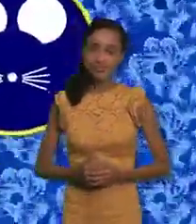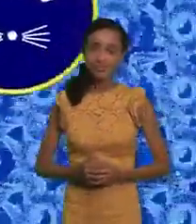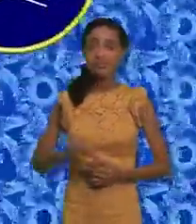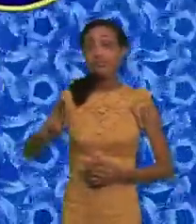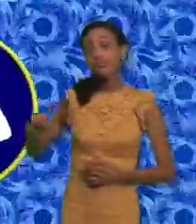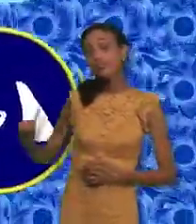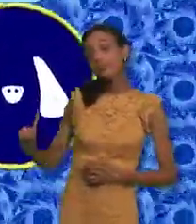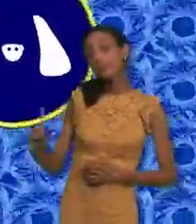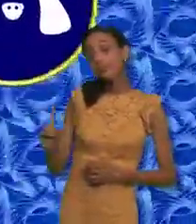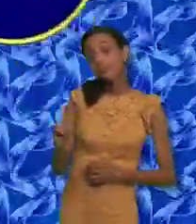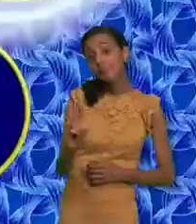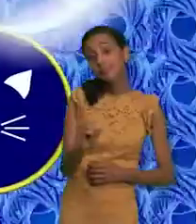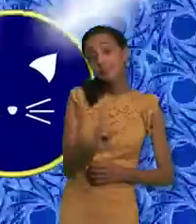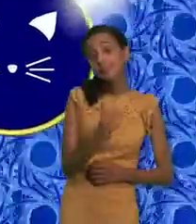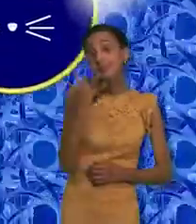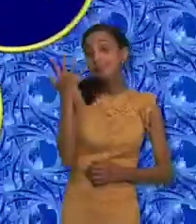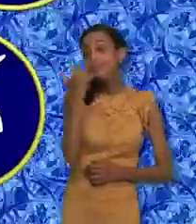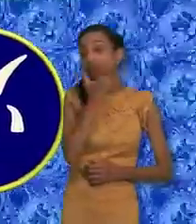por allí pasó...